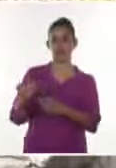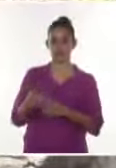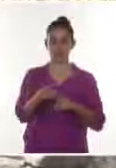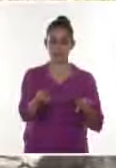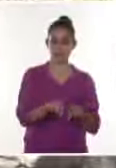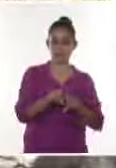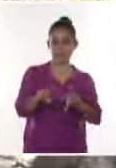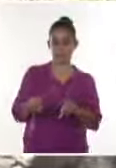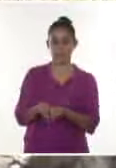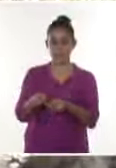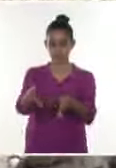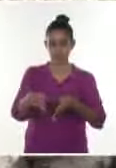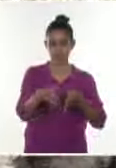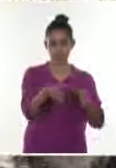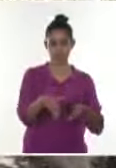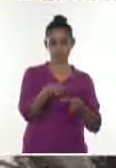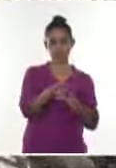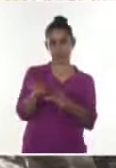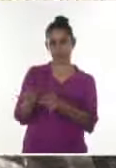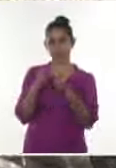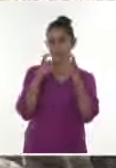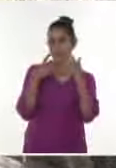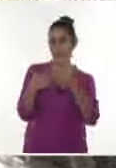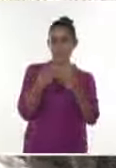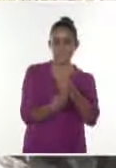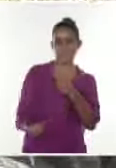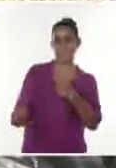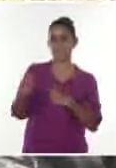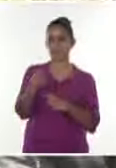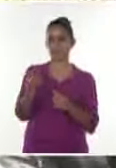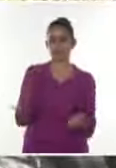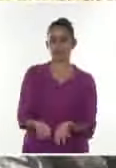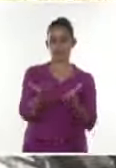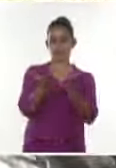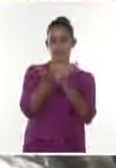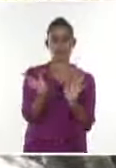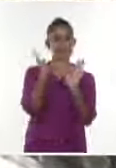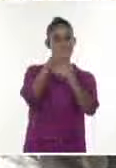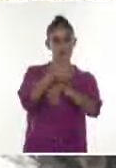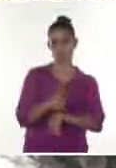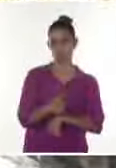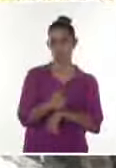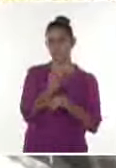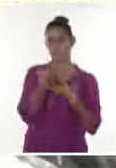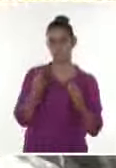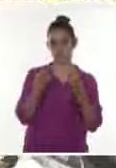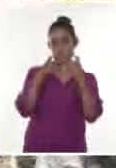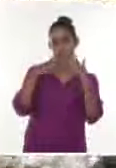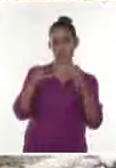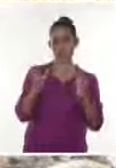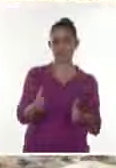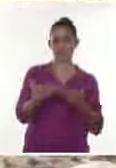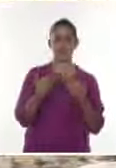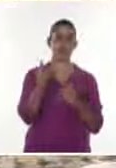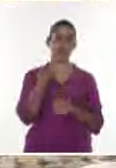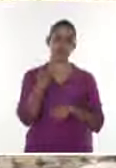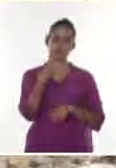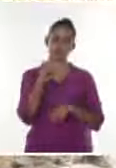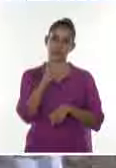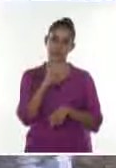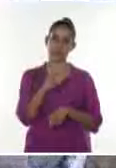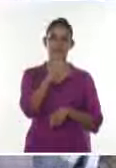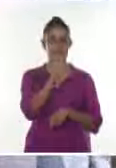las principales acciones que se han encaminado al desarrollo de la cooperativa, donde ya no tienen deuda y cierran al cierre del año 2023 con una ganancia de